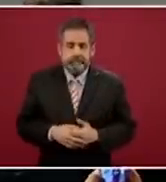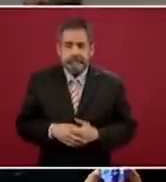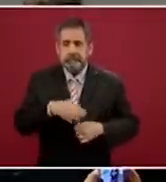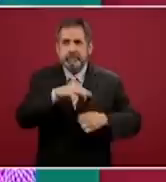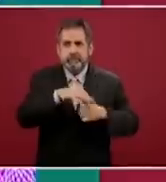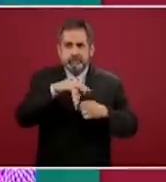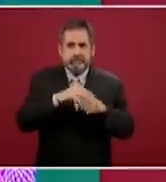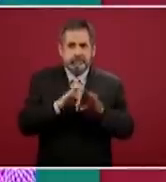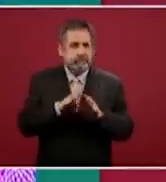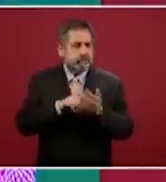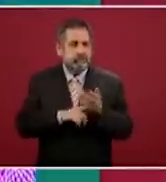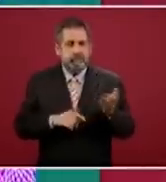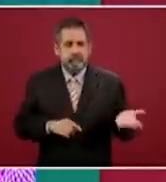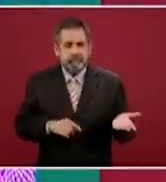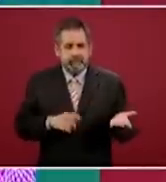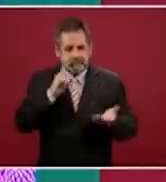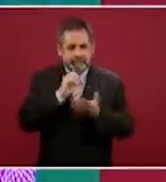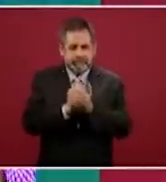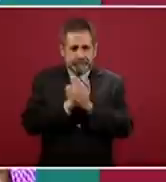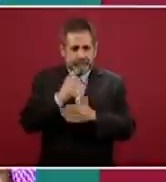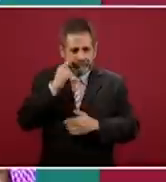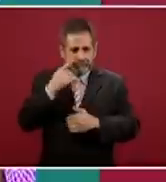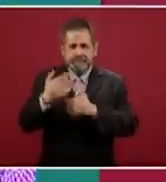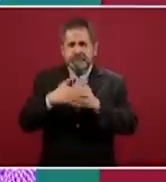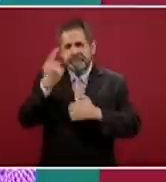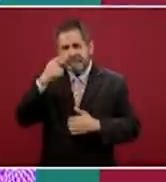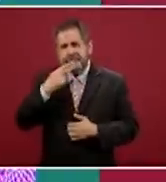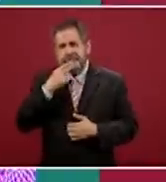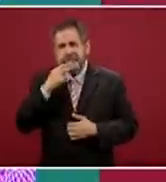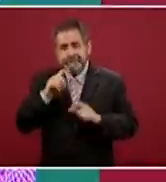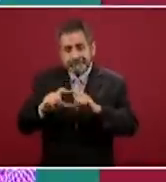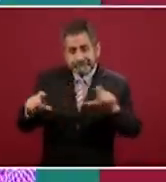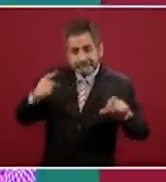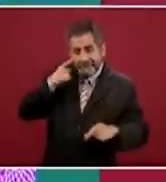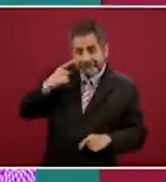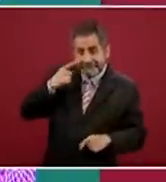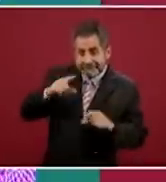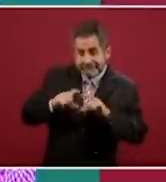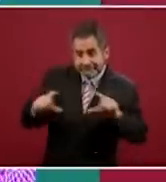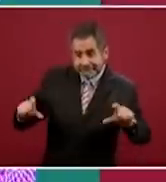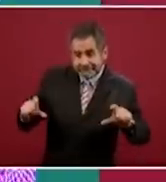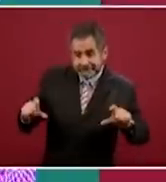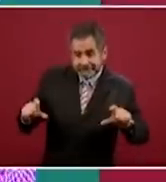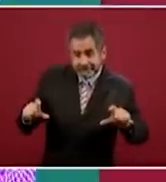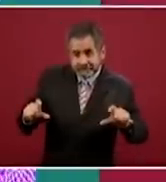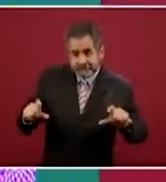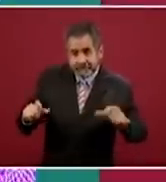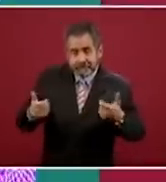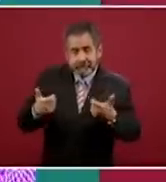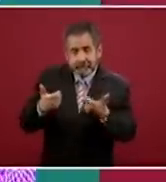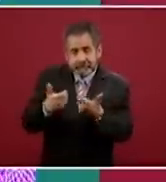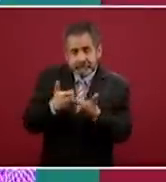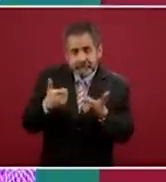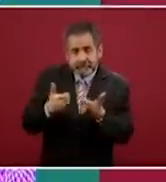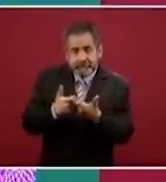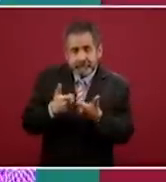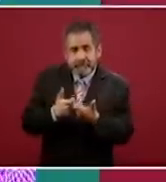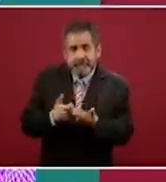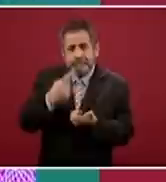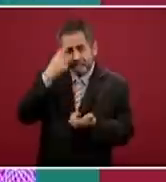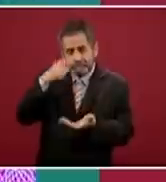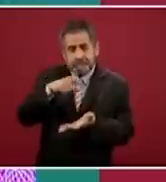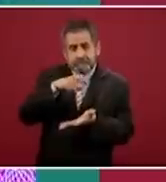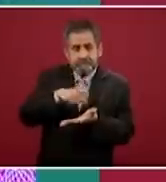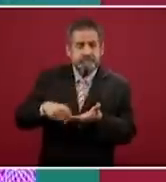cooperar en la rifa. Miren, ¿para qué es la rifa? Es una cooperación